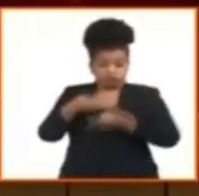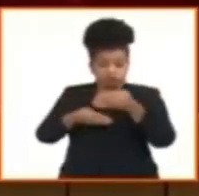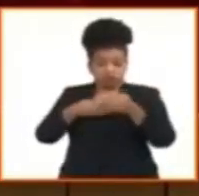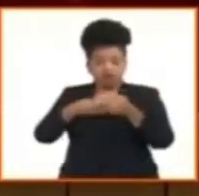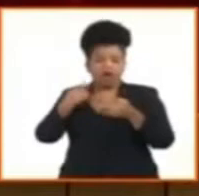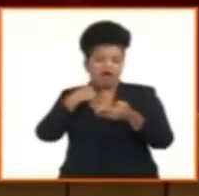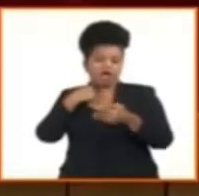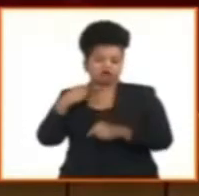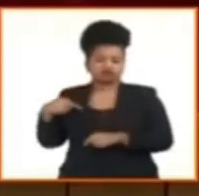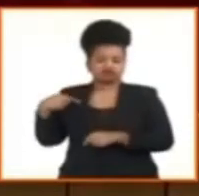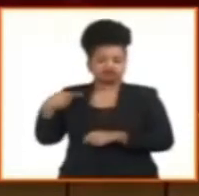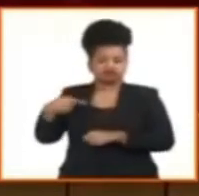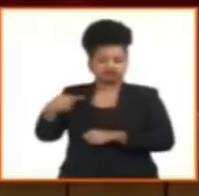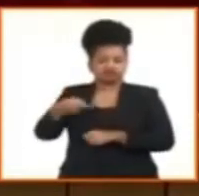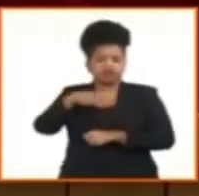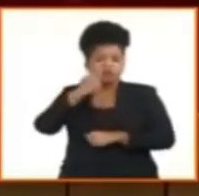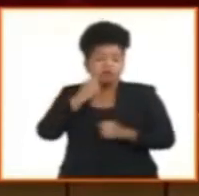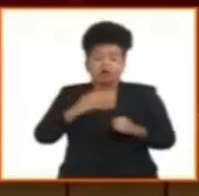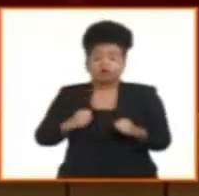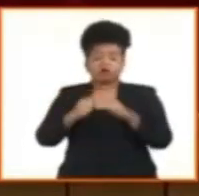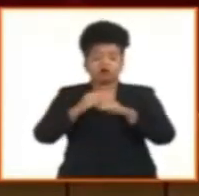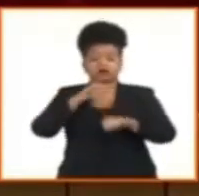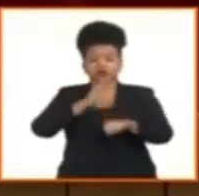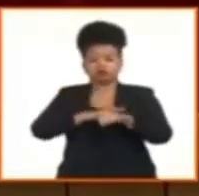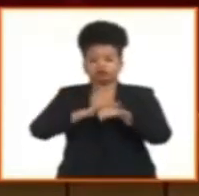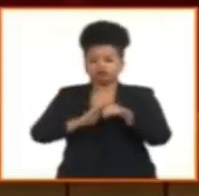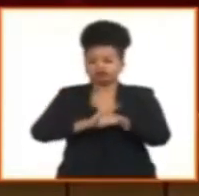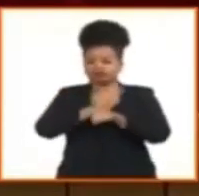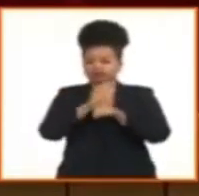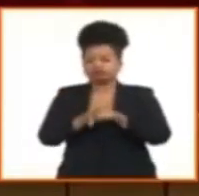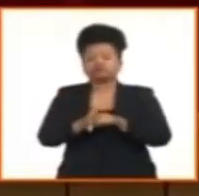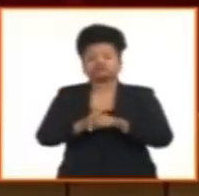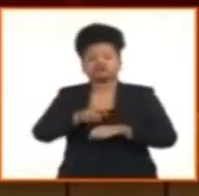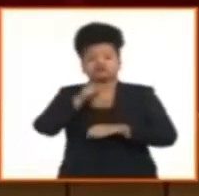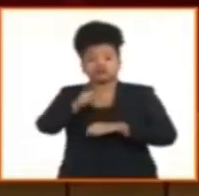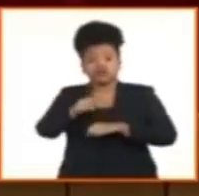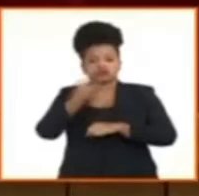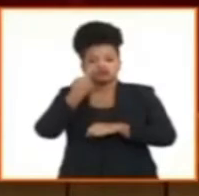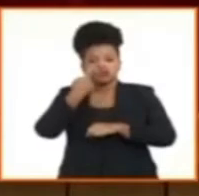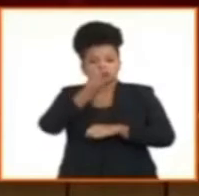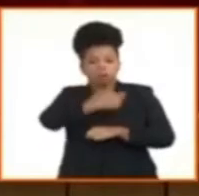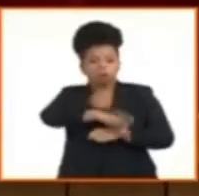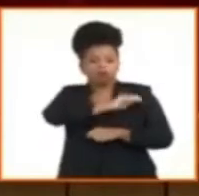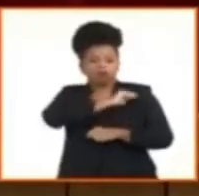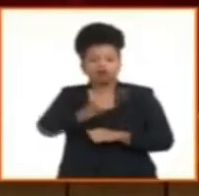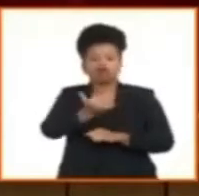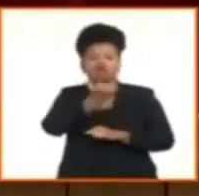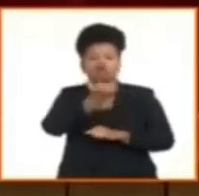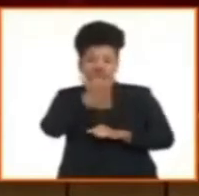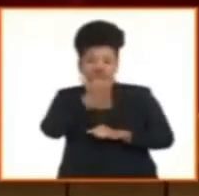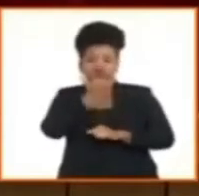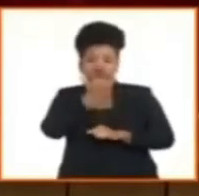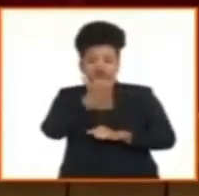años, acelerados por la pandemia, han elevado la enajenación social de los individuos, los